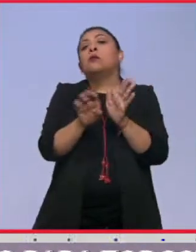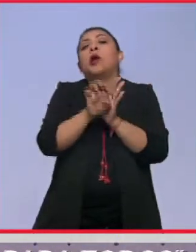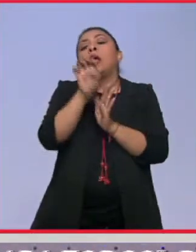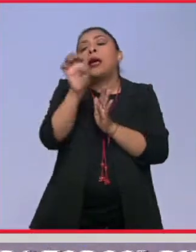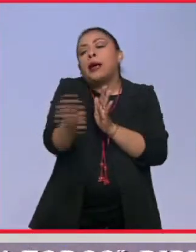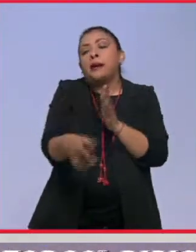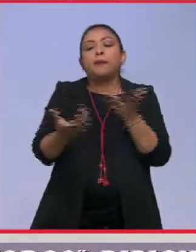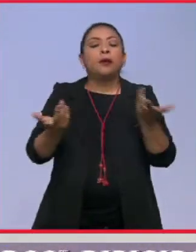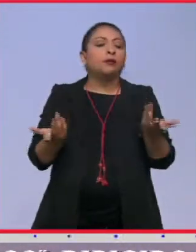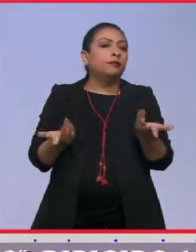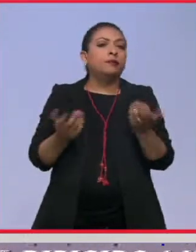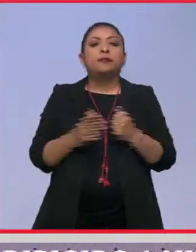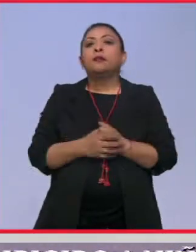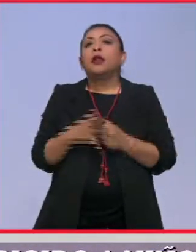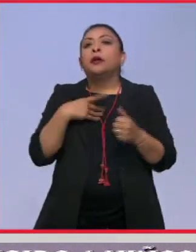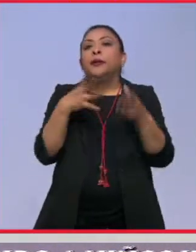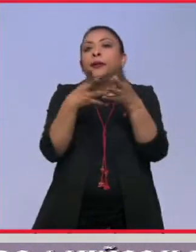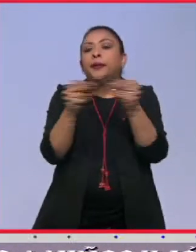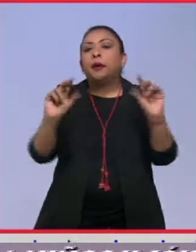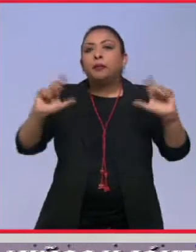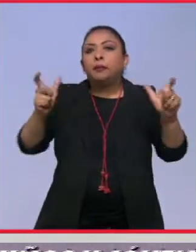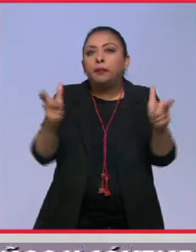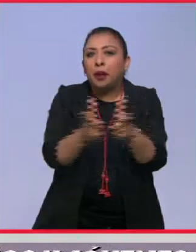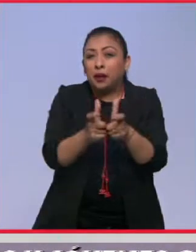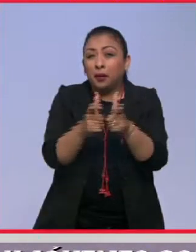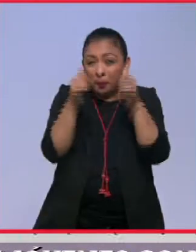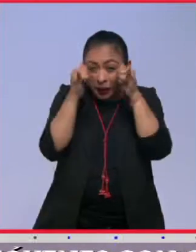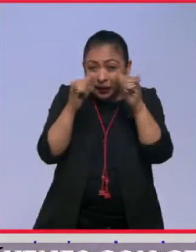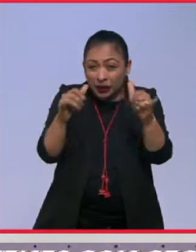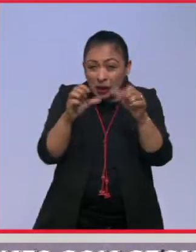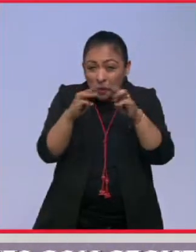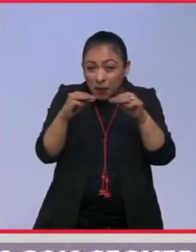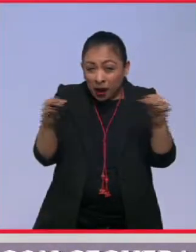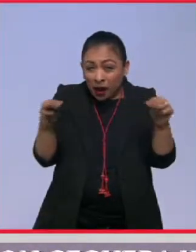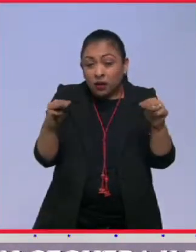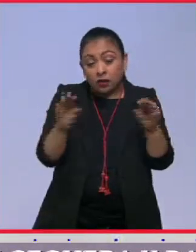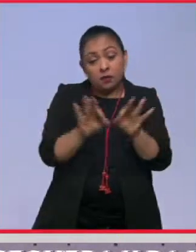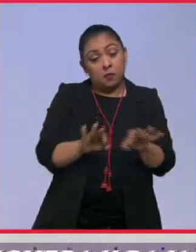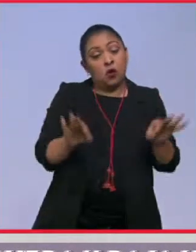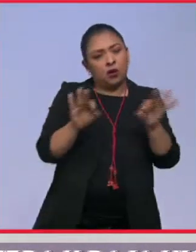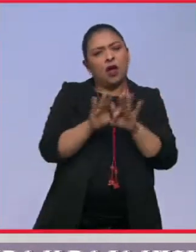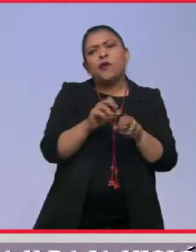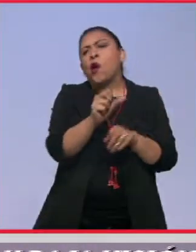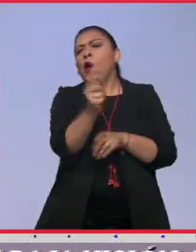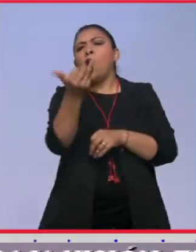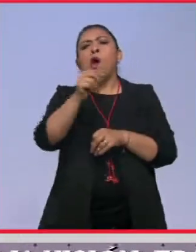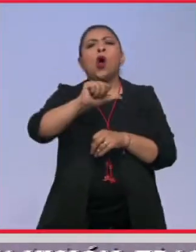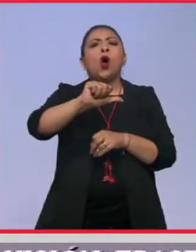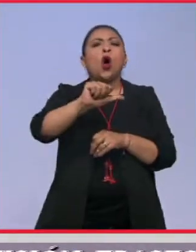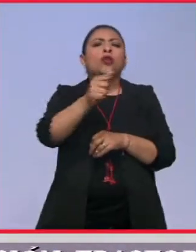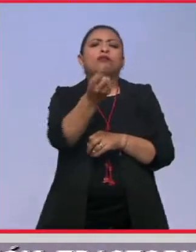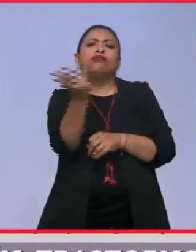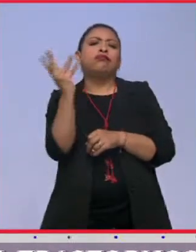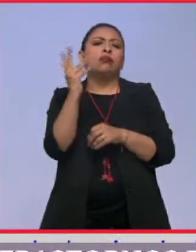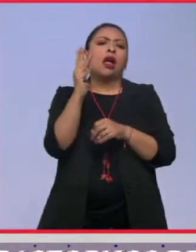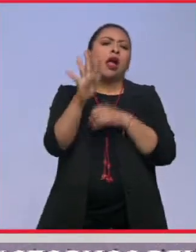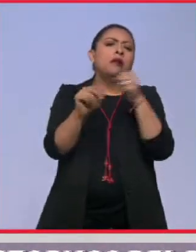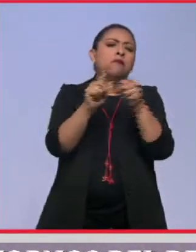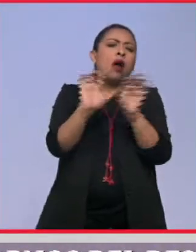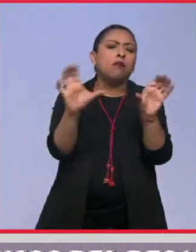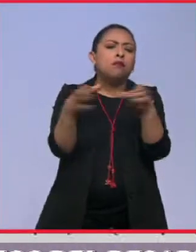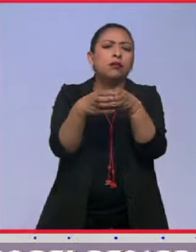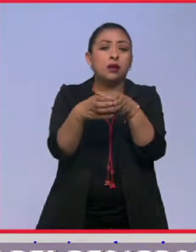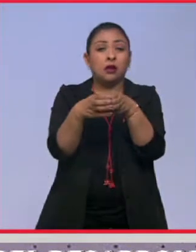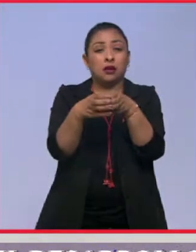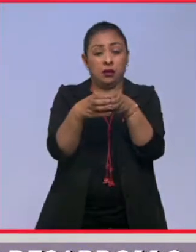que desapareciera la vaquita marina, es importante, pero también la desaparición de cualquier especie y en particular ya de